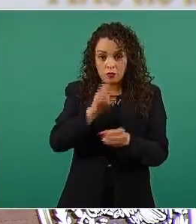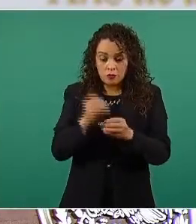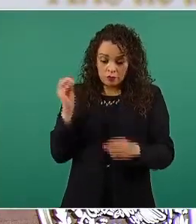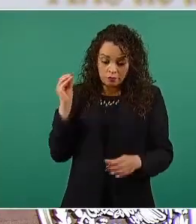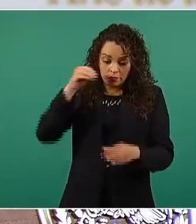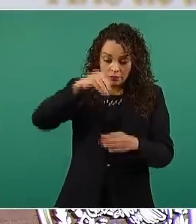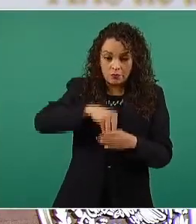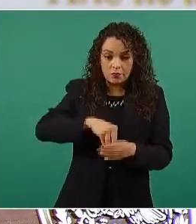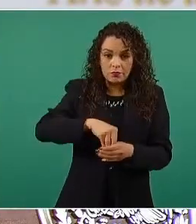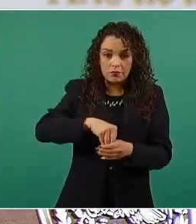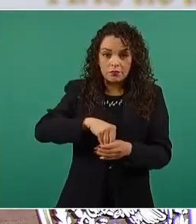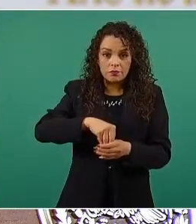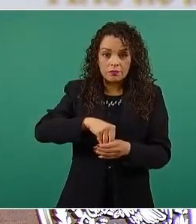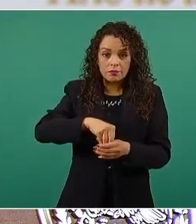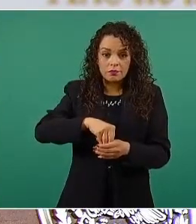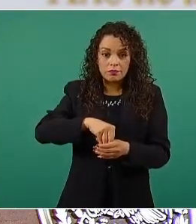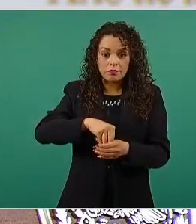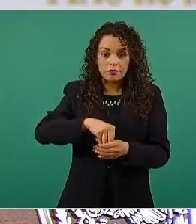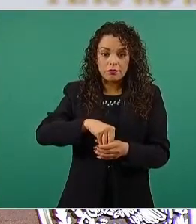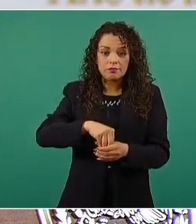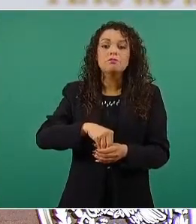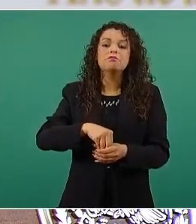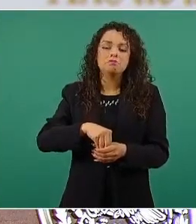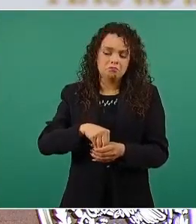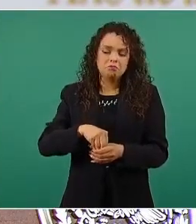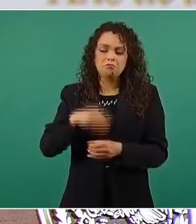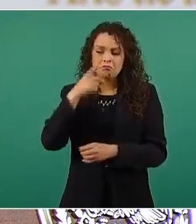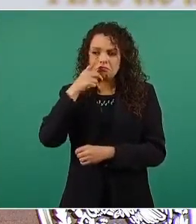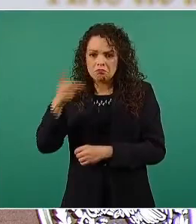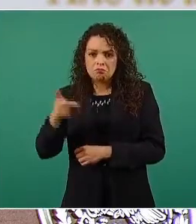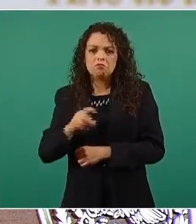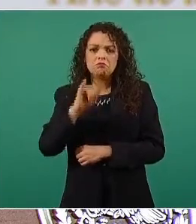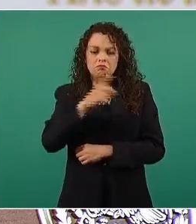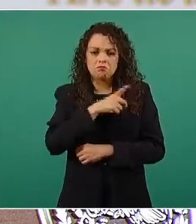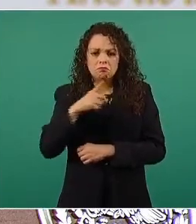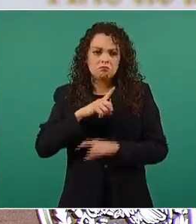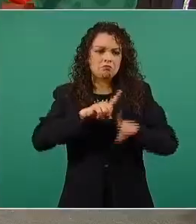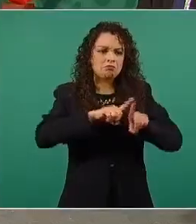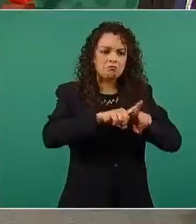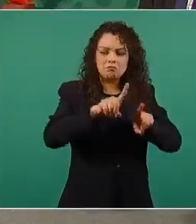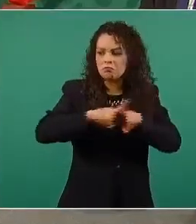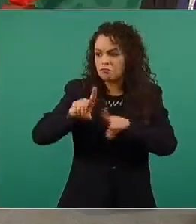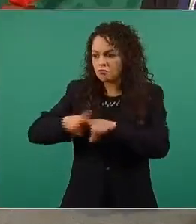muy partidarios de la diversificación, al menos en el discurso,